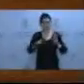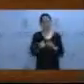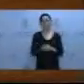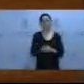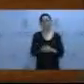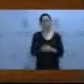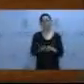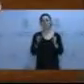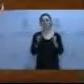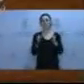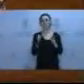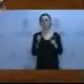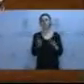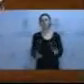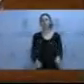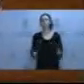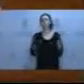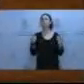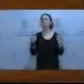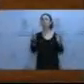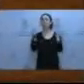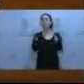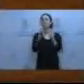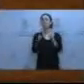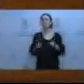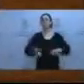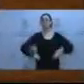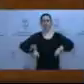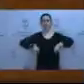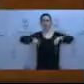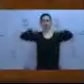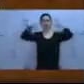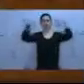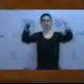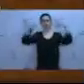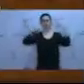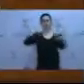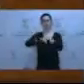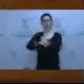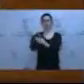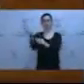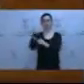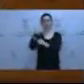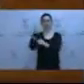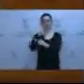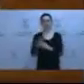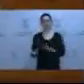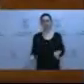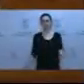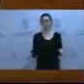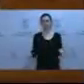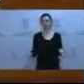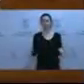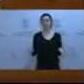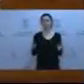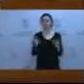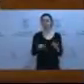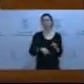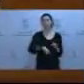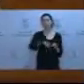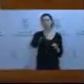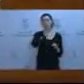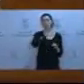ustedes se ocupan de los equipamientos de infraestructuras. Tampoco ustedes se ocupan. Y tenemos más de 100